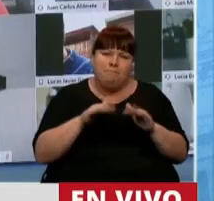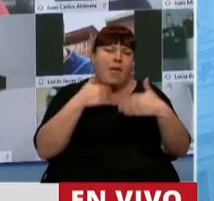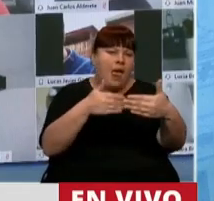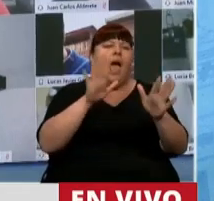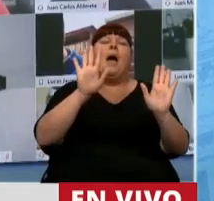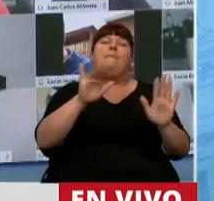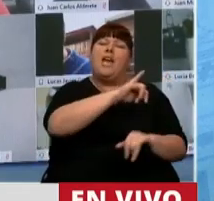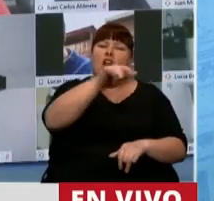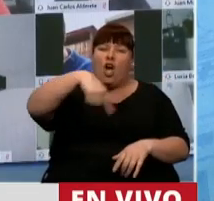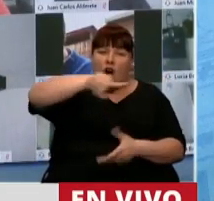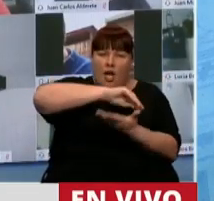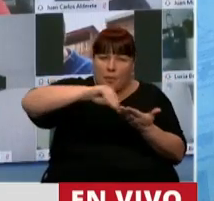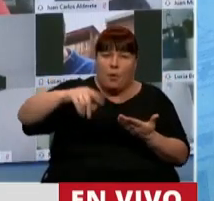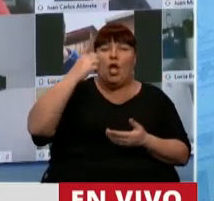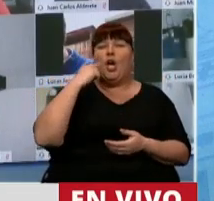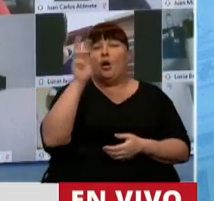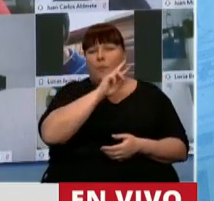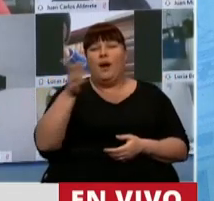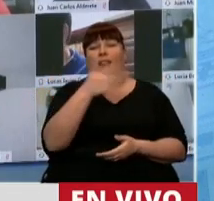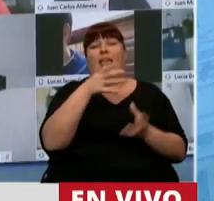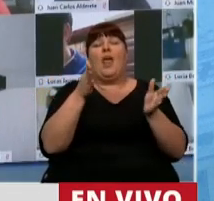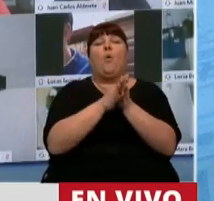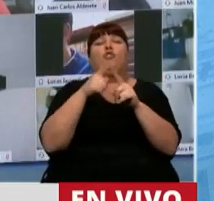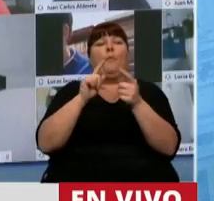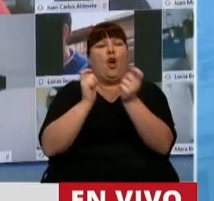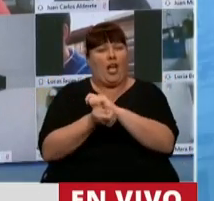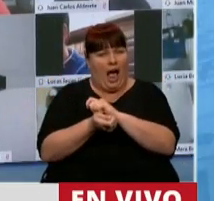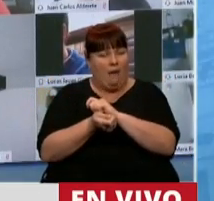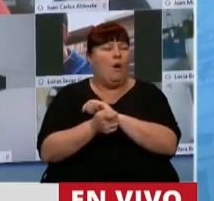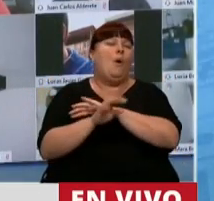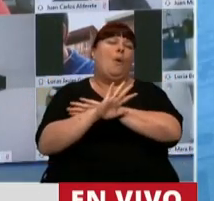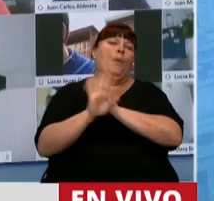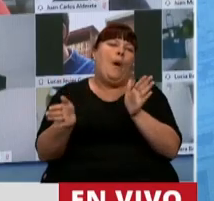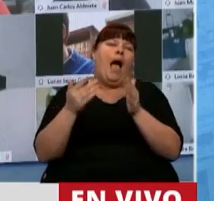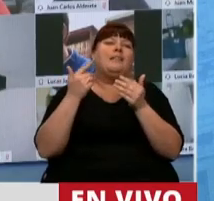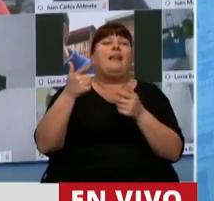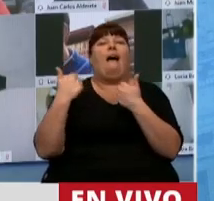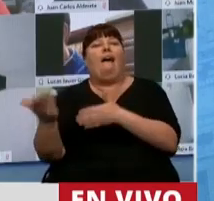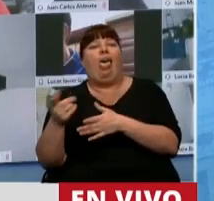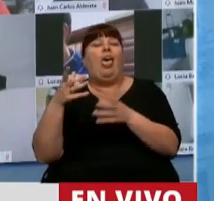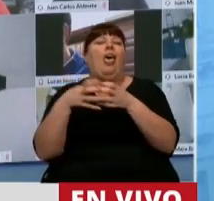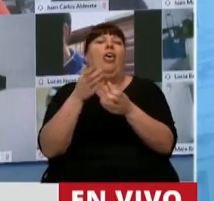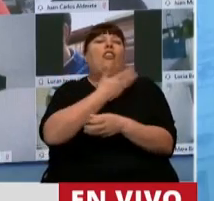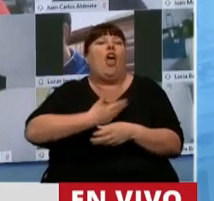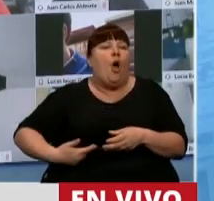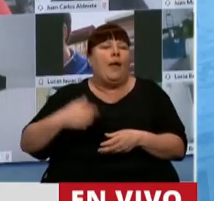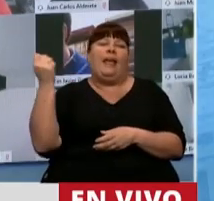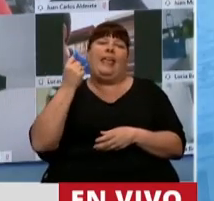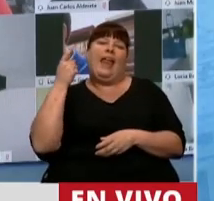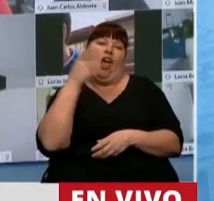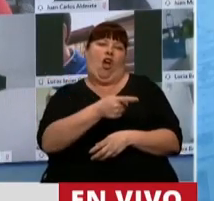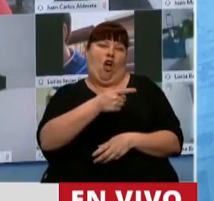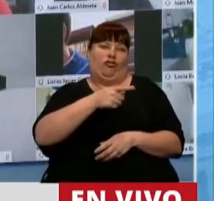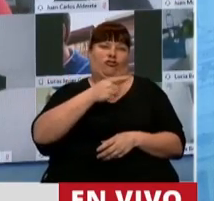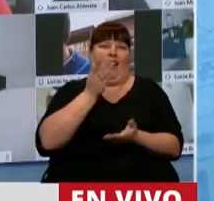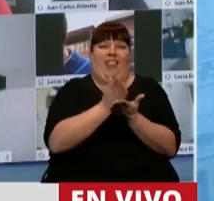pero señores legisladores y legisladoras de Juntos por el Cambio, dejen de ser funcionales a un gobierno que quiere avasallar